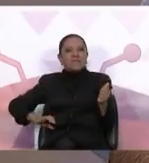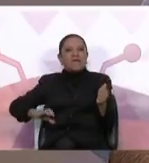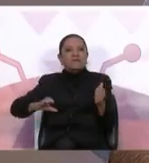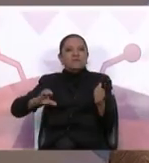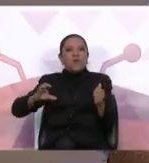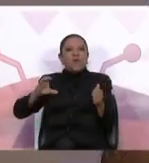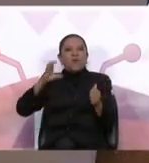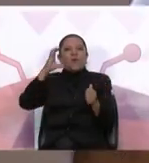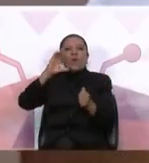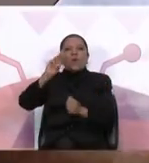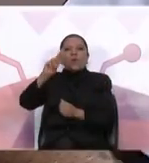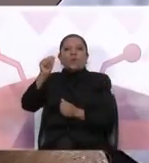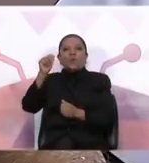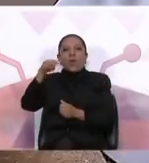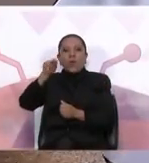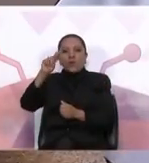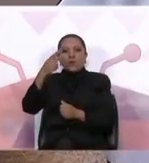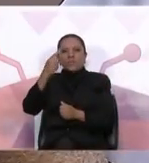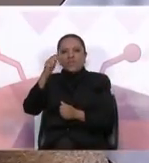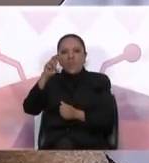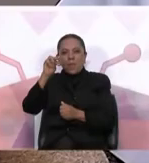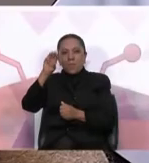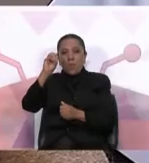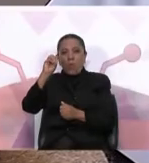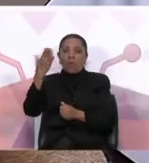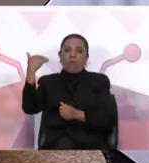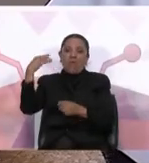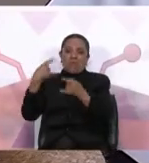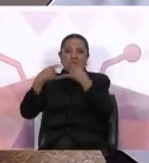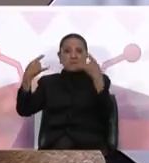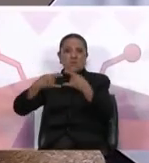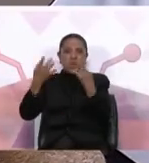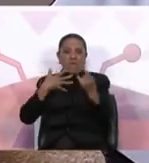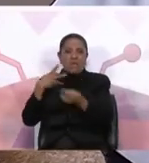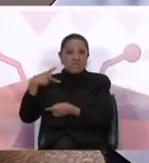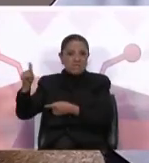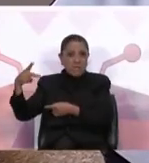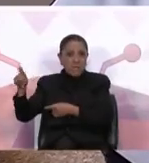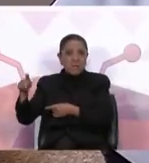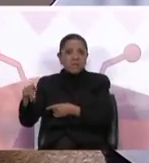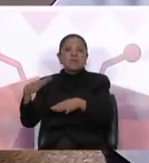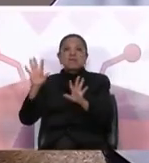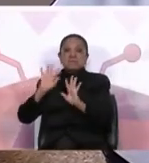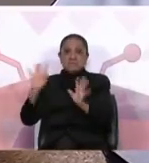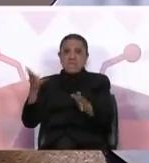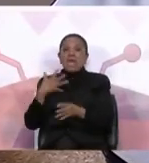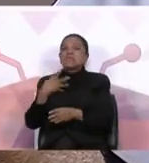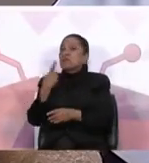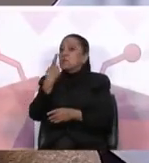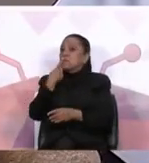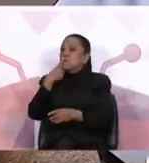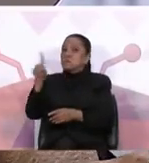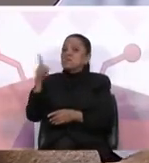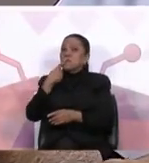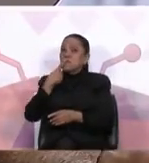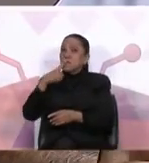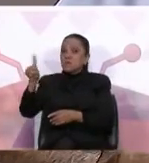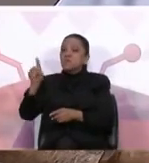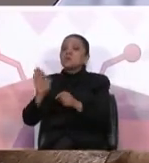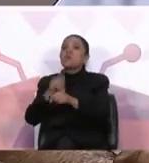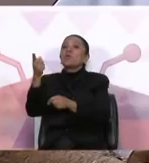por todos sus antecedentes que tiene tiene una denuncia en la fepade por doble credencialización